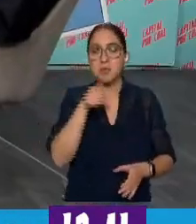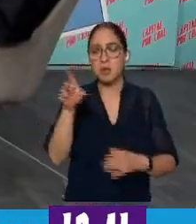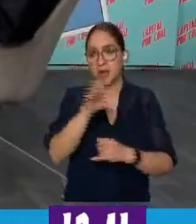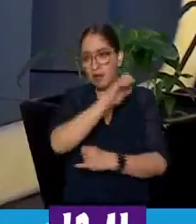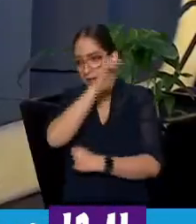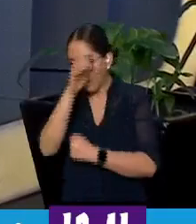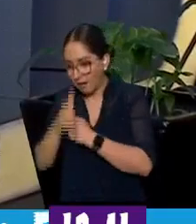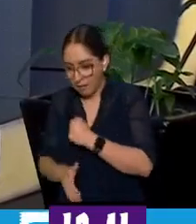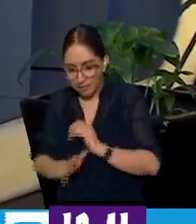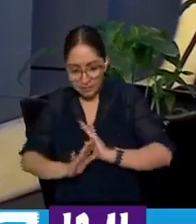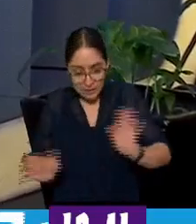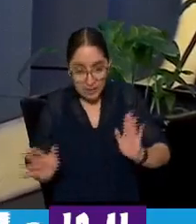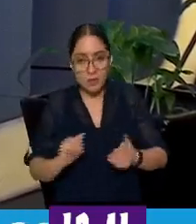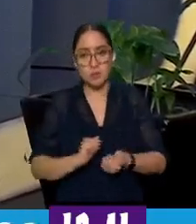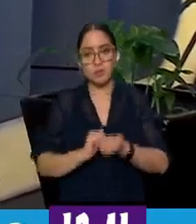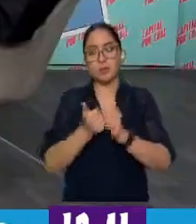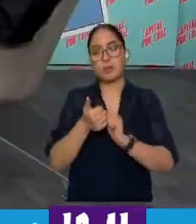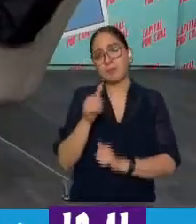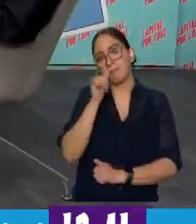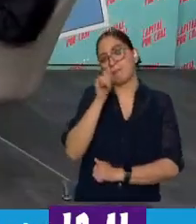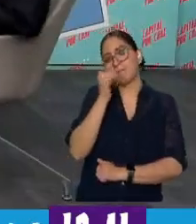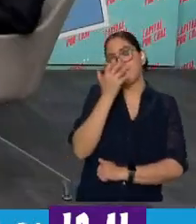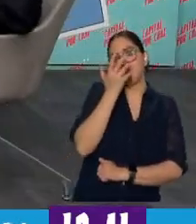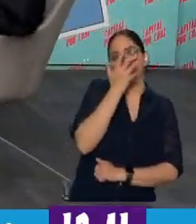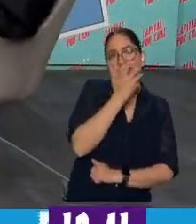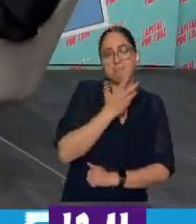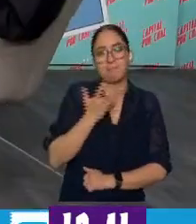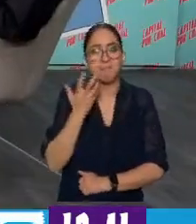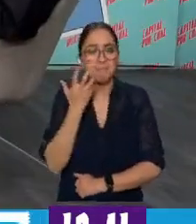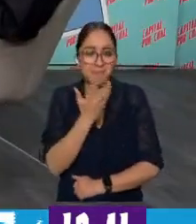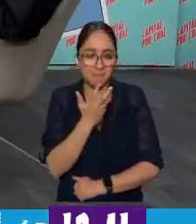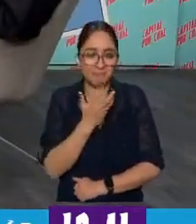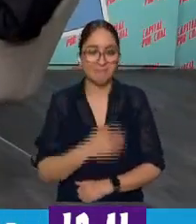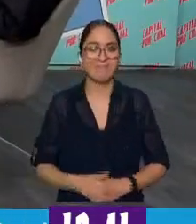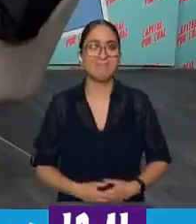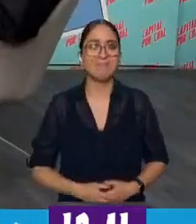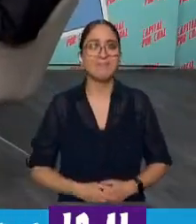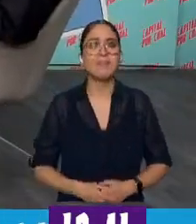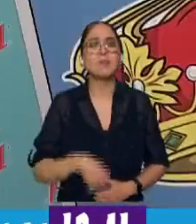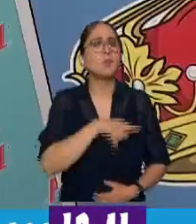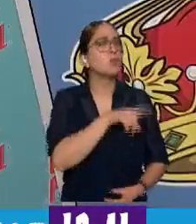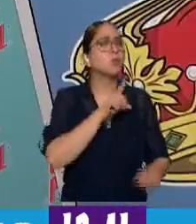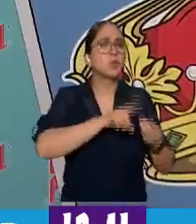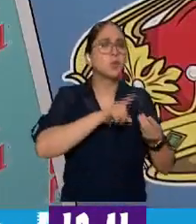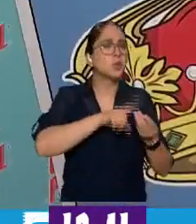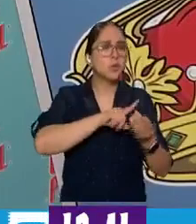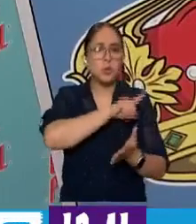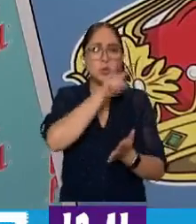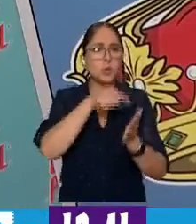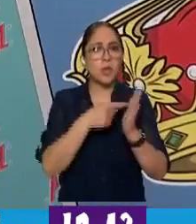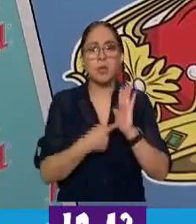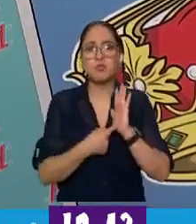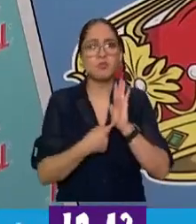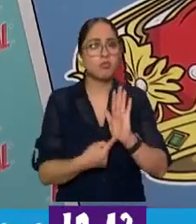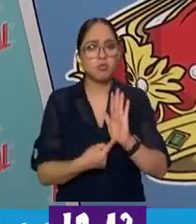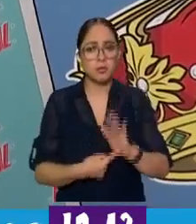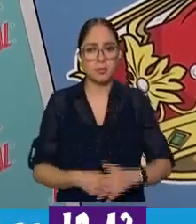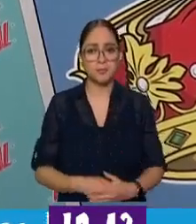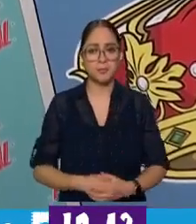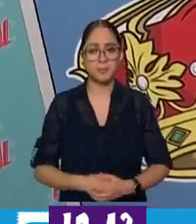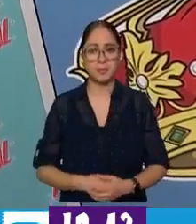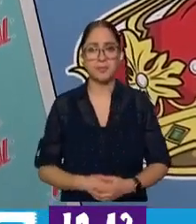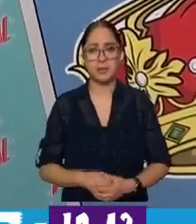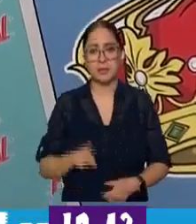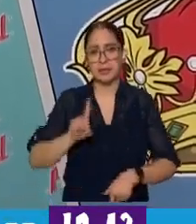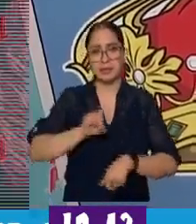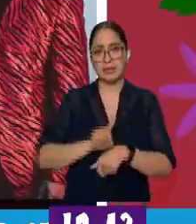nos ponemos a chalacos. No, se ponen todos tus gustos. Después del ensayo. Oigan, ¿en dónde se está presentando este show? Platícanos. Vamos a estar